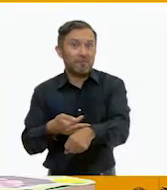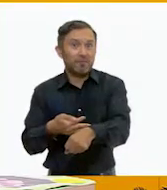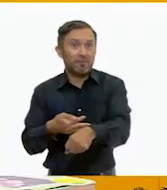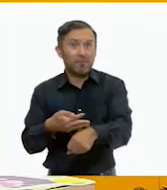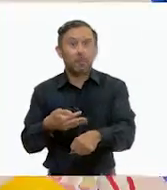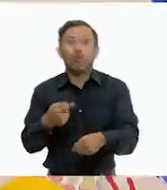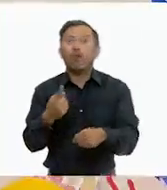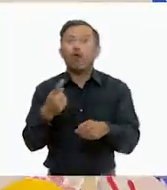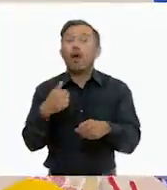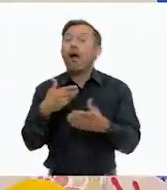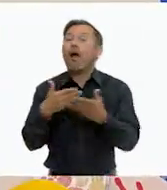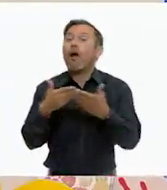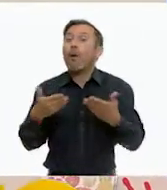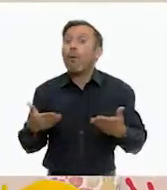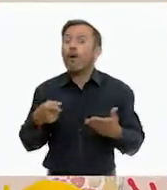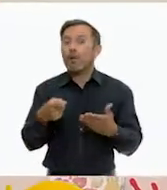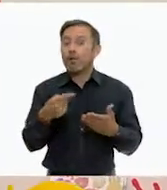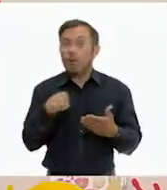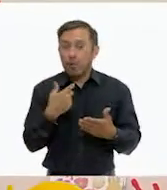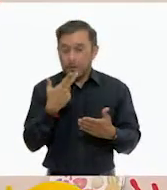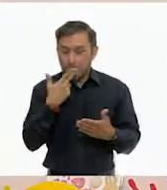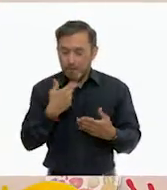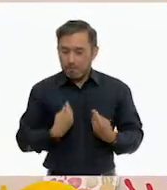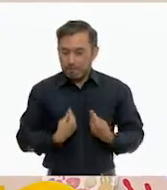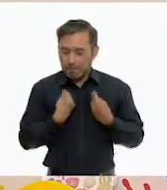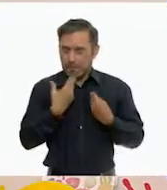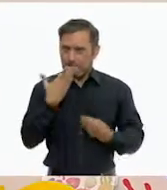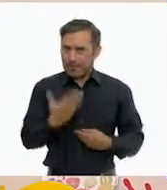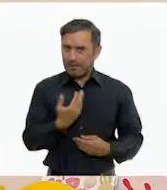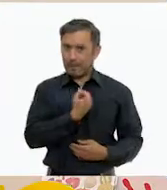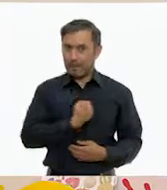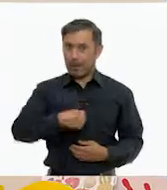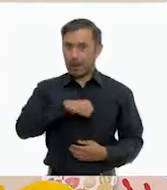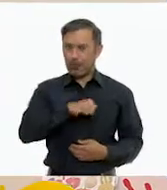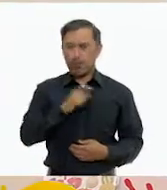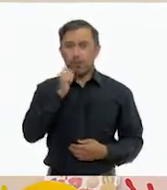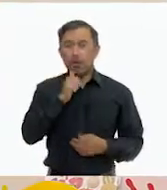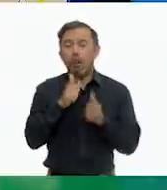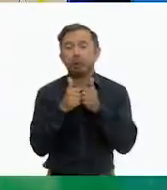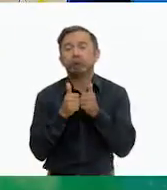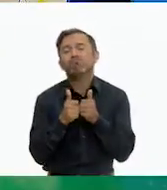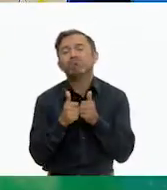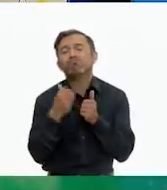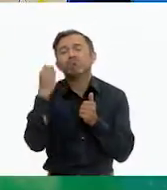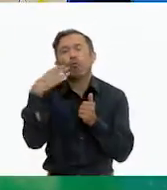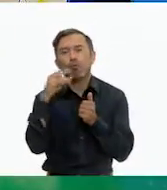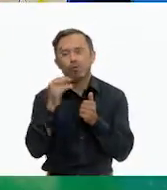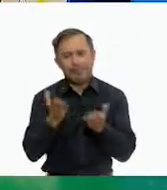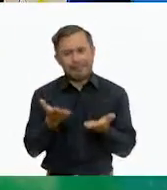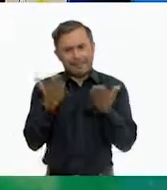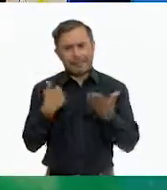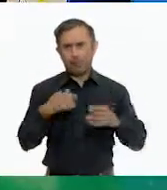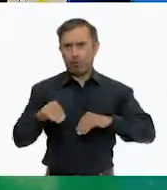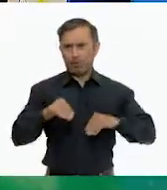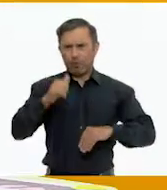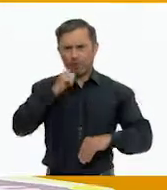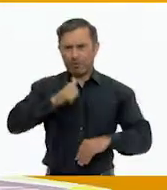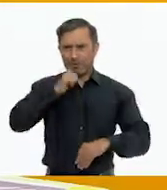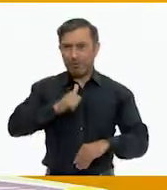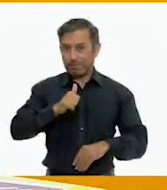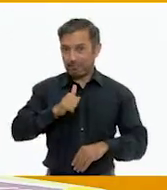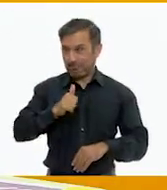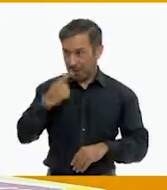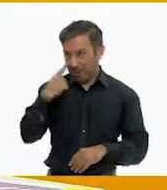defender y a cuidar la vida saludable moviéndonos constantemente. ¿Ya vieron? Entonces,